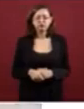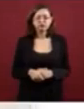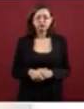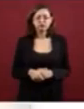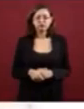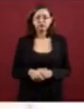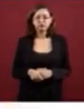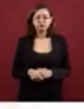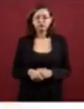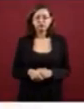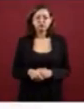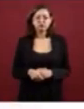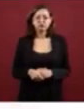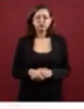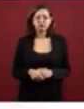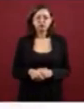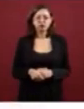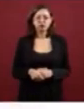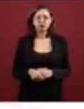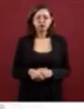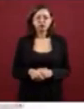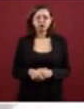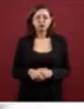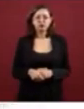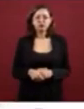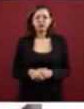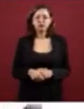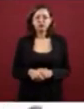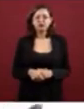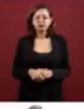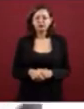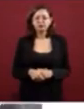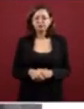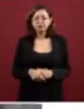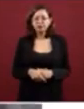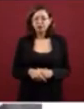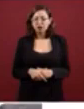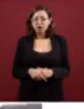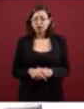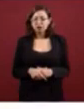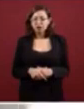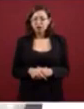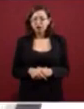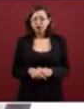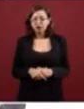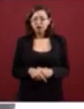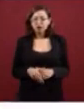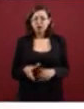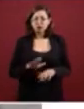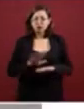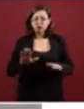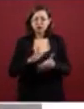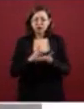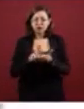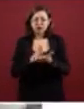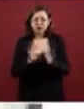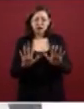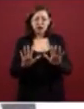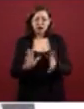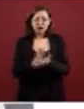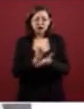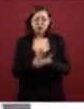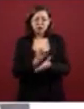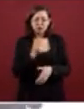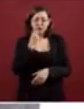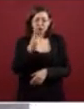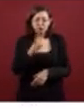Ya estuvo. Ya. Señora. Ya paren todo. Ya paren todo. Ya paren todo. Eso es lo que